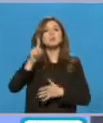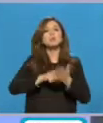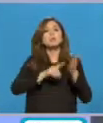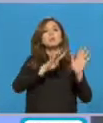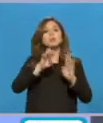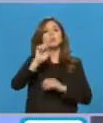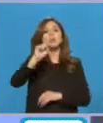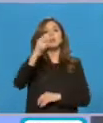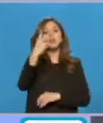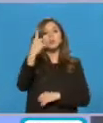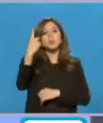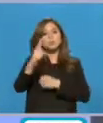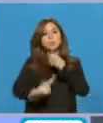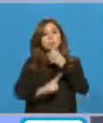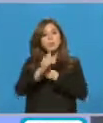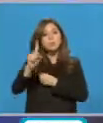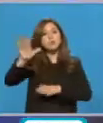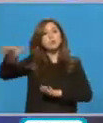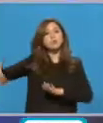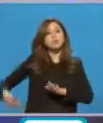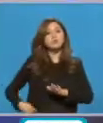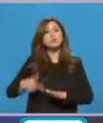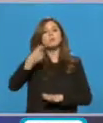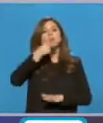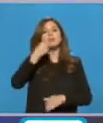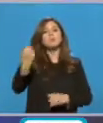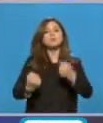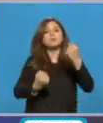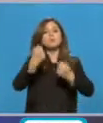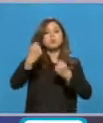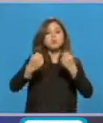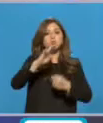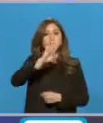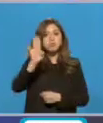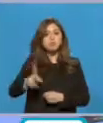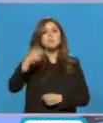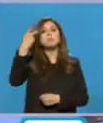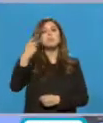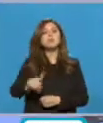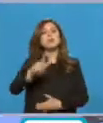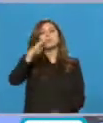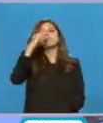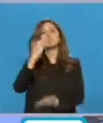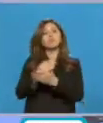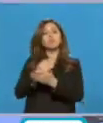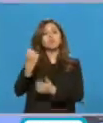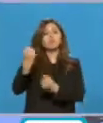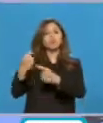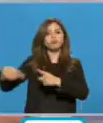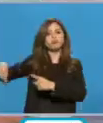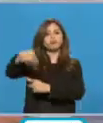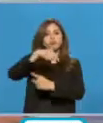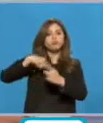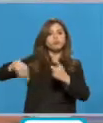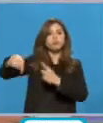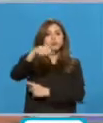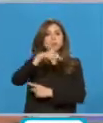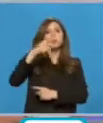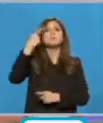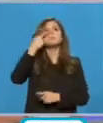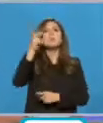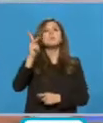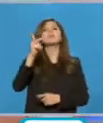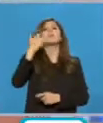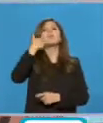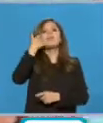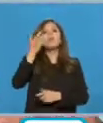1968, hubo un accidente, murió un piloto y suspendieron la carrera. Y con el ánimo de